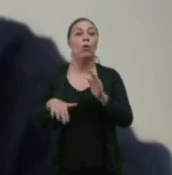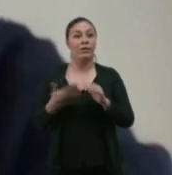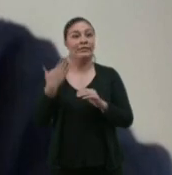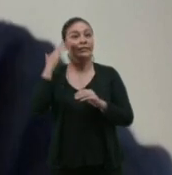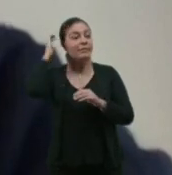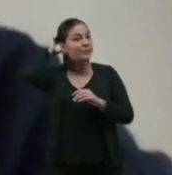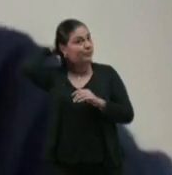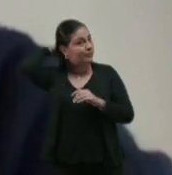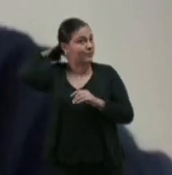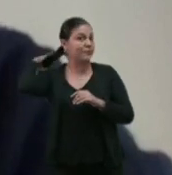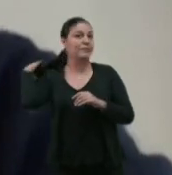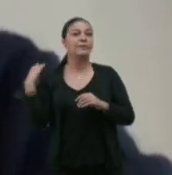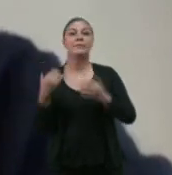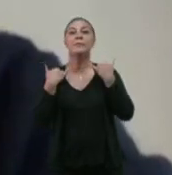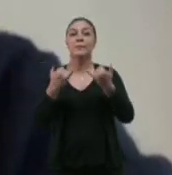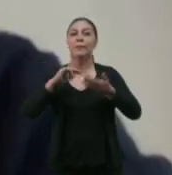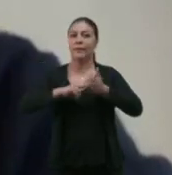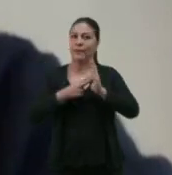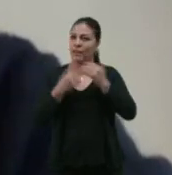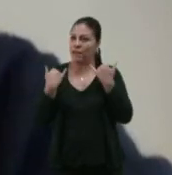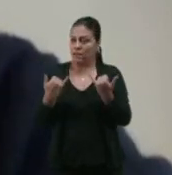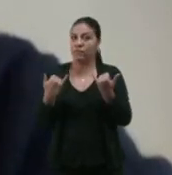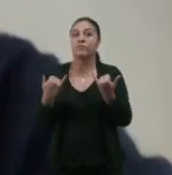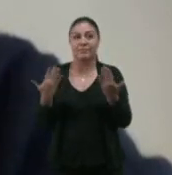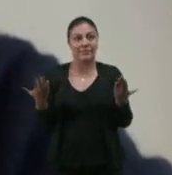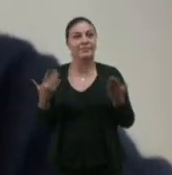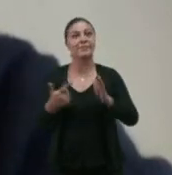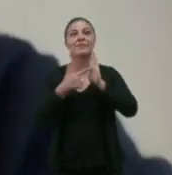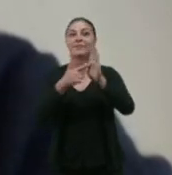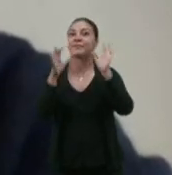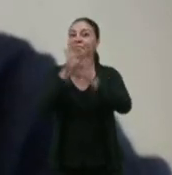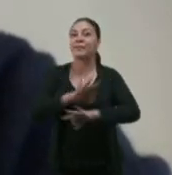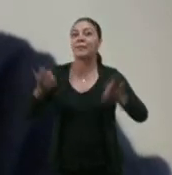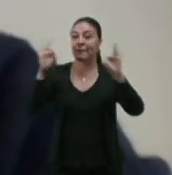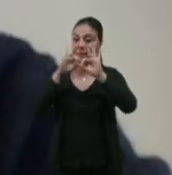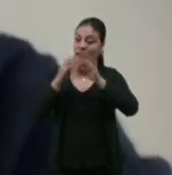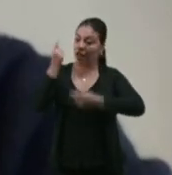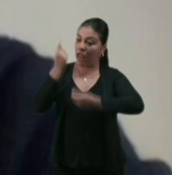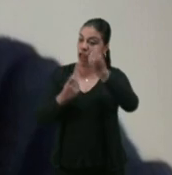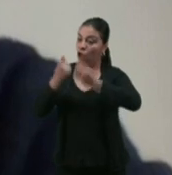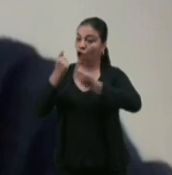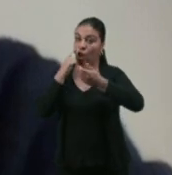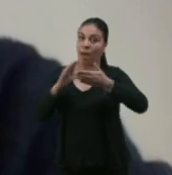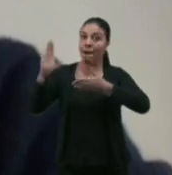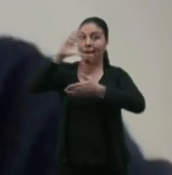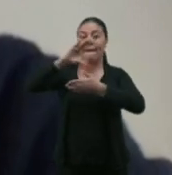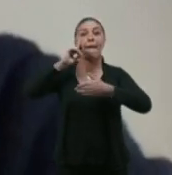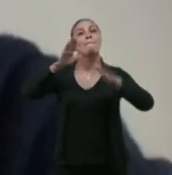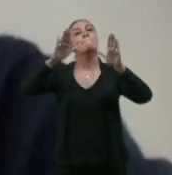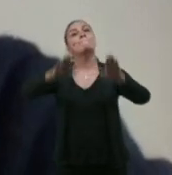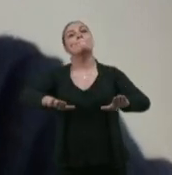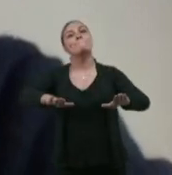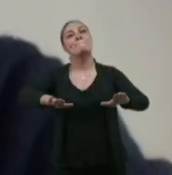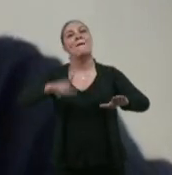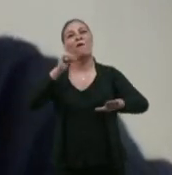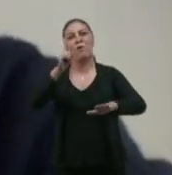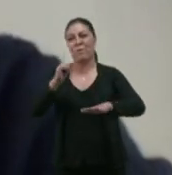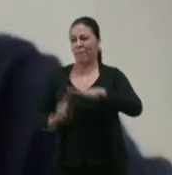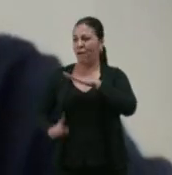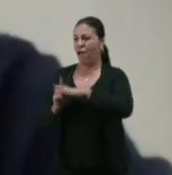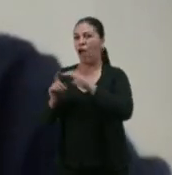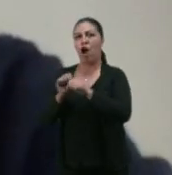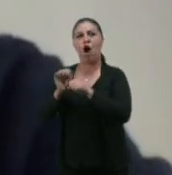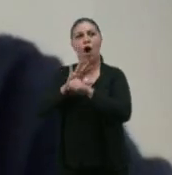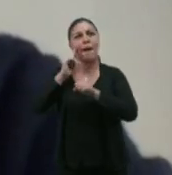siendo una parte importante para que la economía en América Latina no se haya apagado del todo con esta pandemia, haya